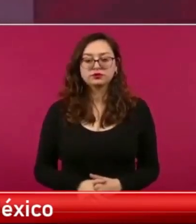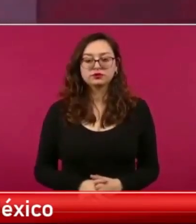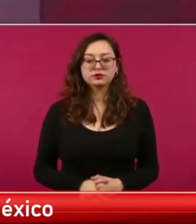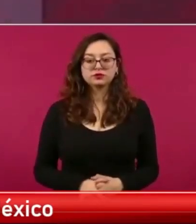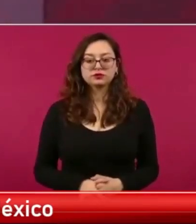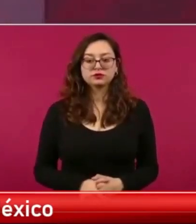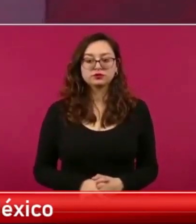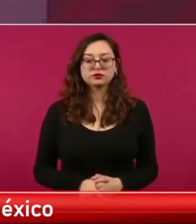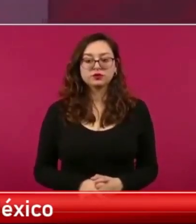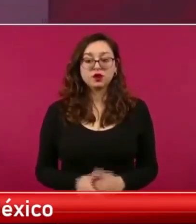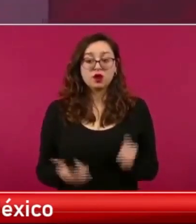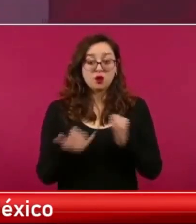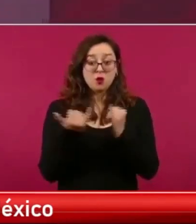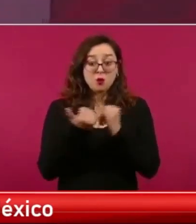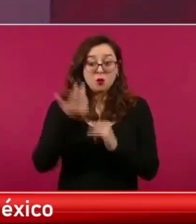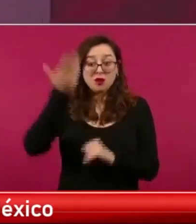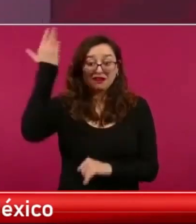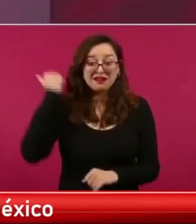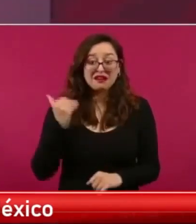el derroche,